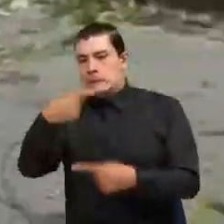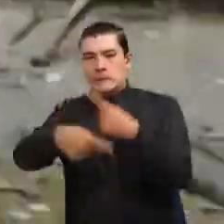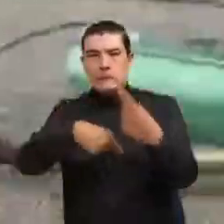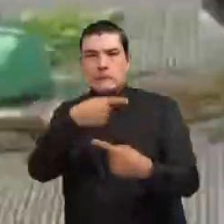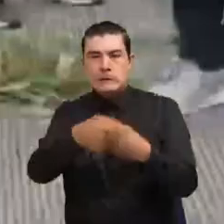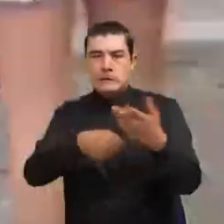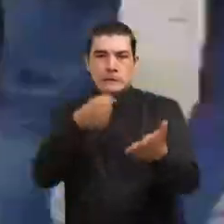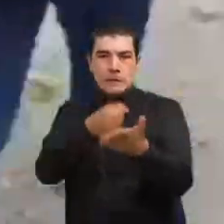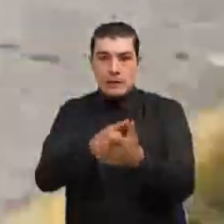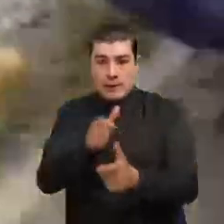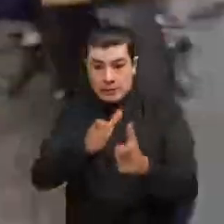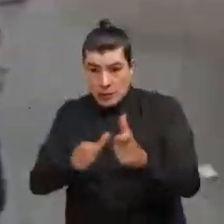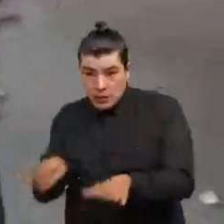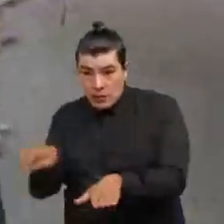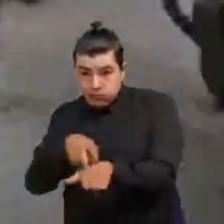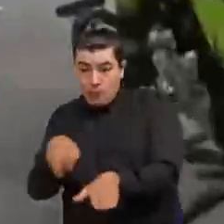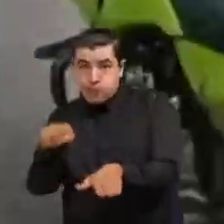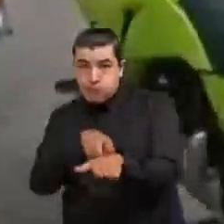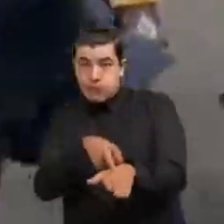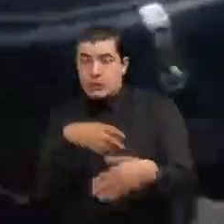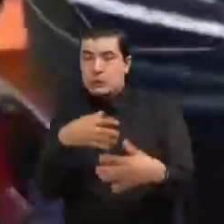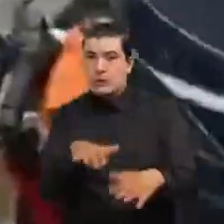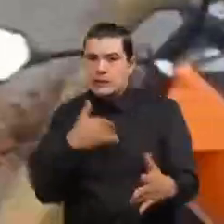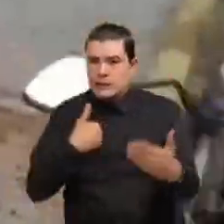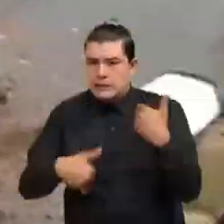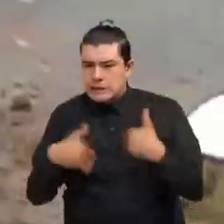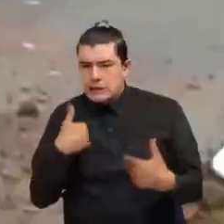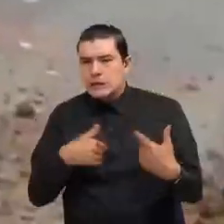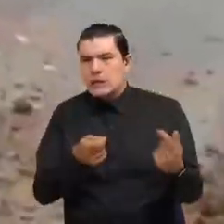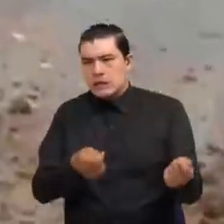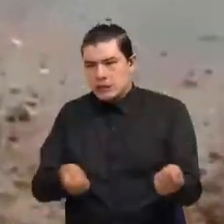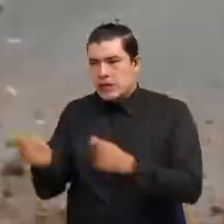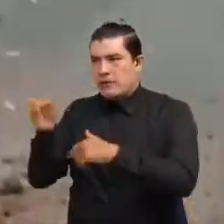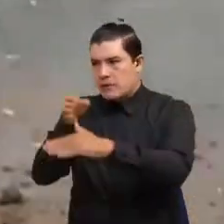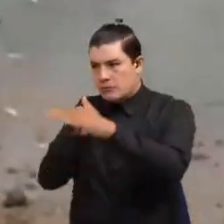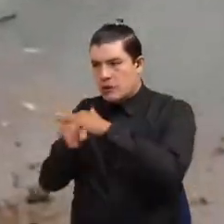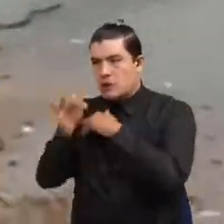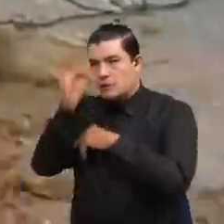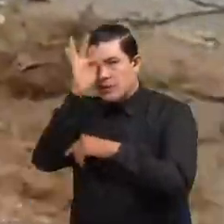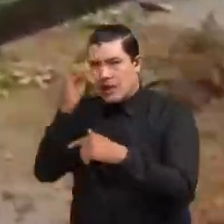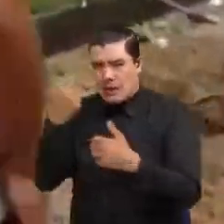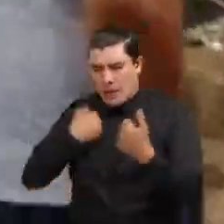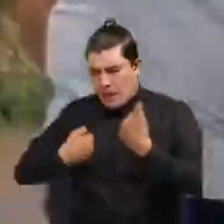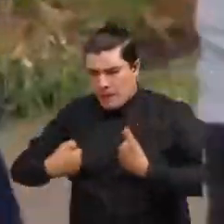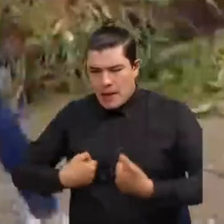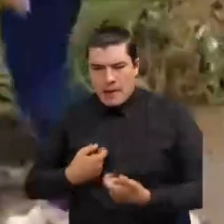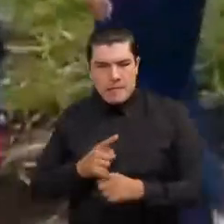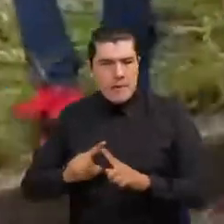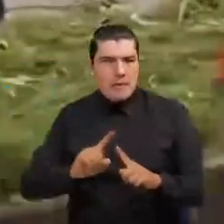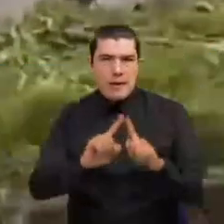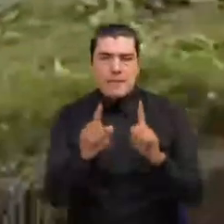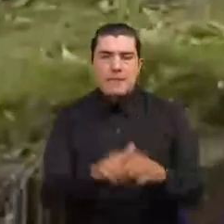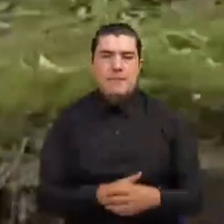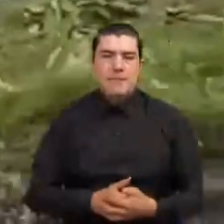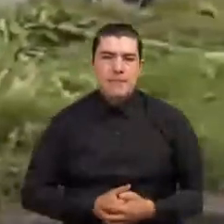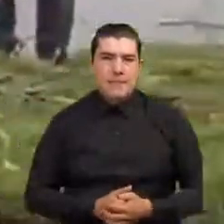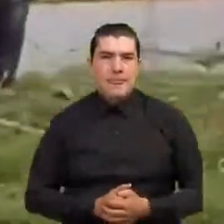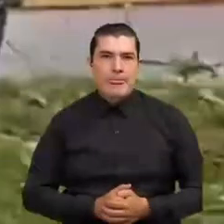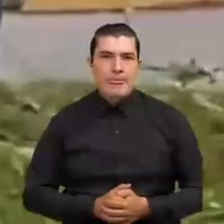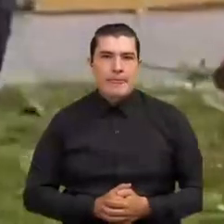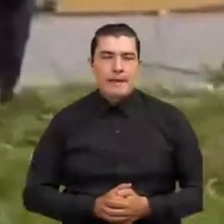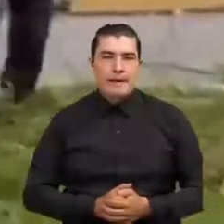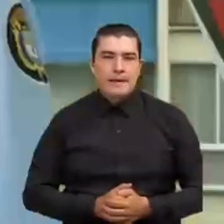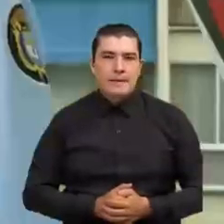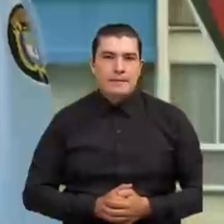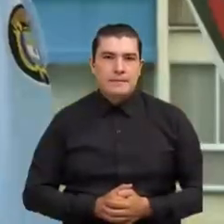y sus ocupantes fueron llevados a centros asistenciales cercanos por las múltiples heridas. Los tres ocupantes fueron trasladados